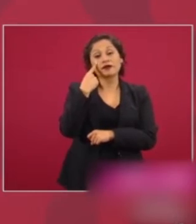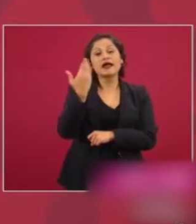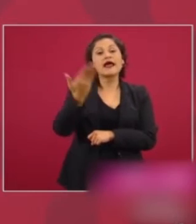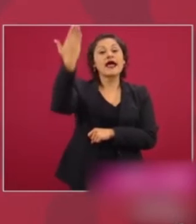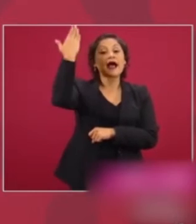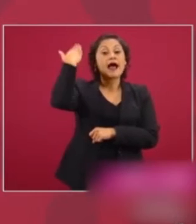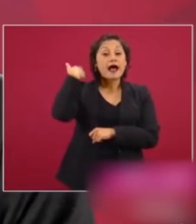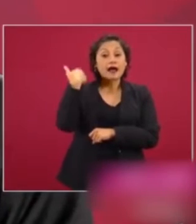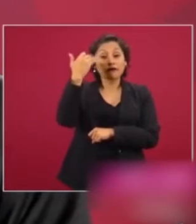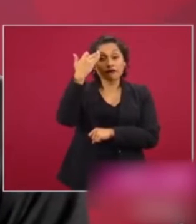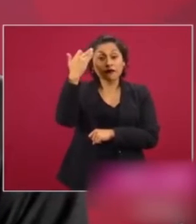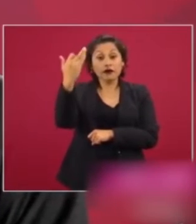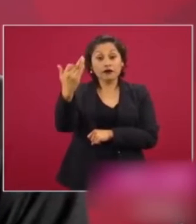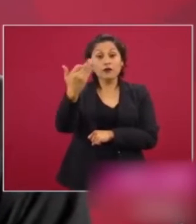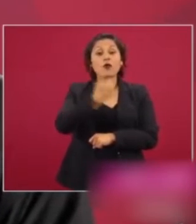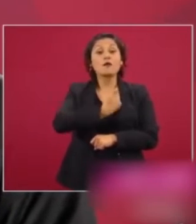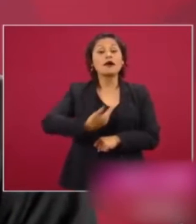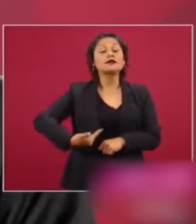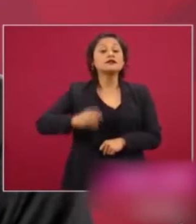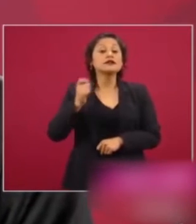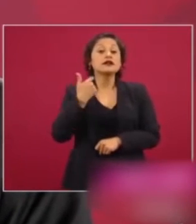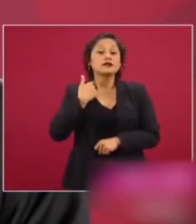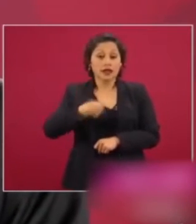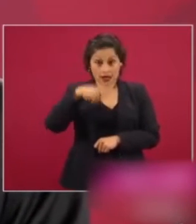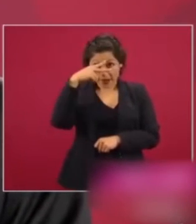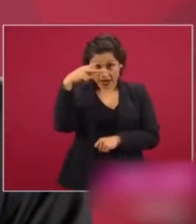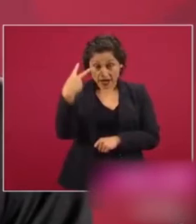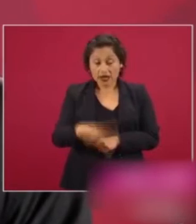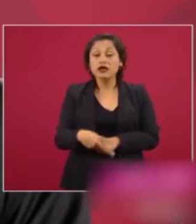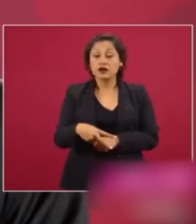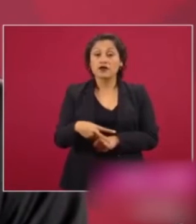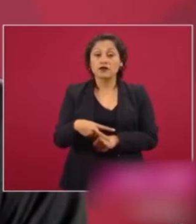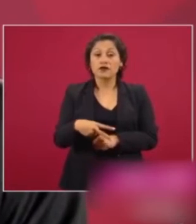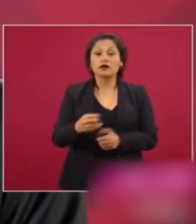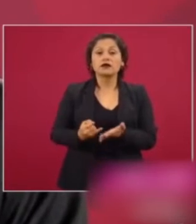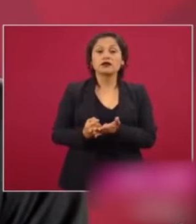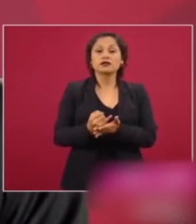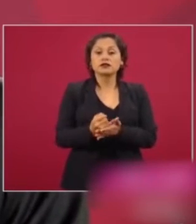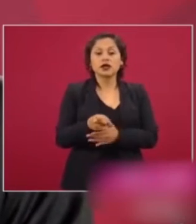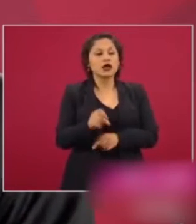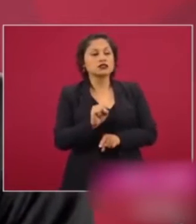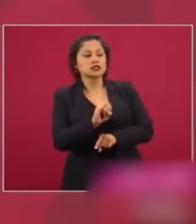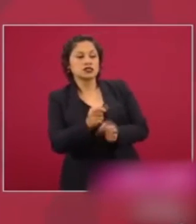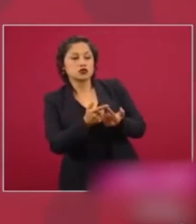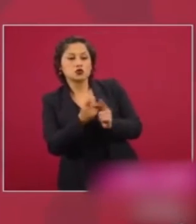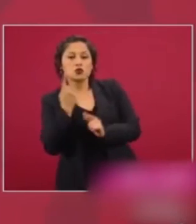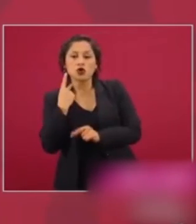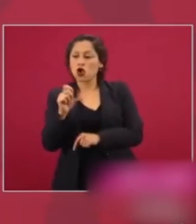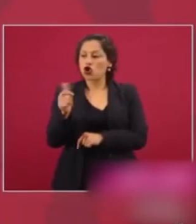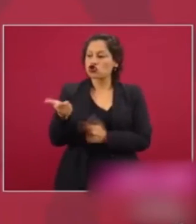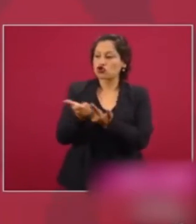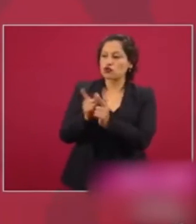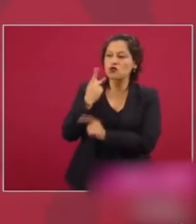Morena. Por otra parte, asevera que la negativa del registro al partido México Libre fue totalmente decisión del Instituto Nacional Electoral, que